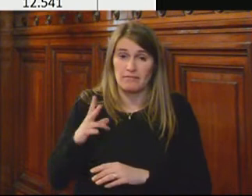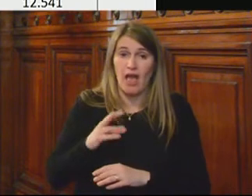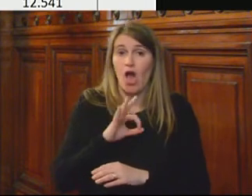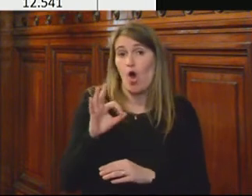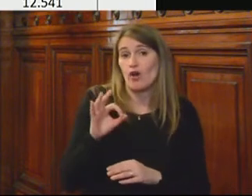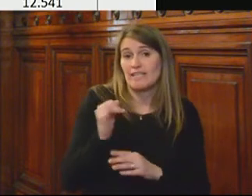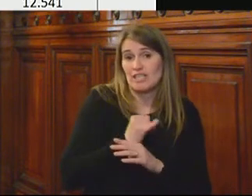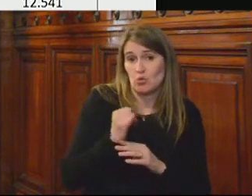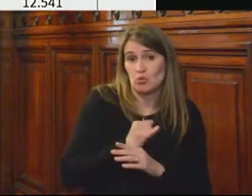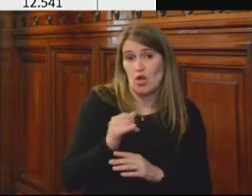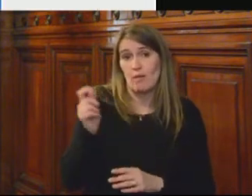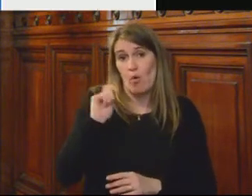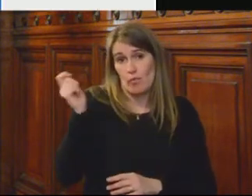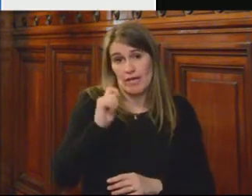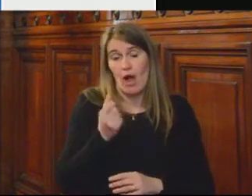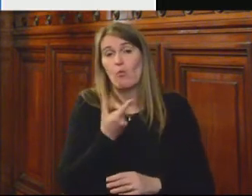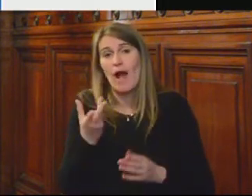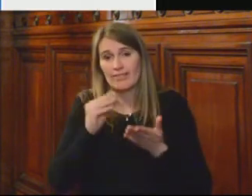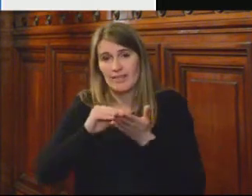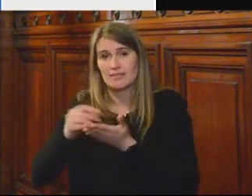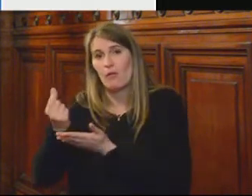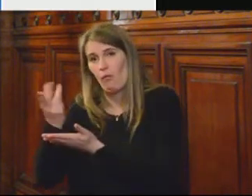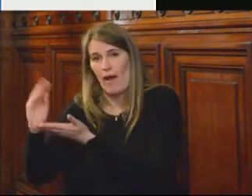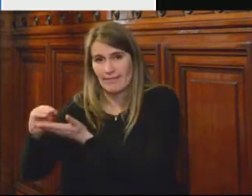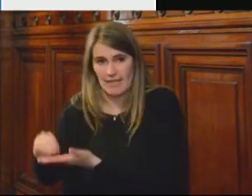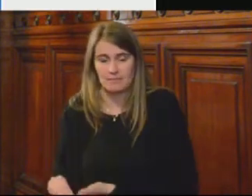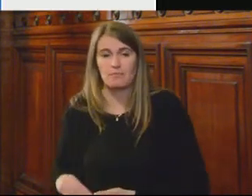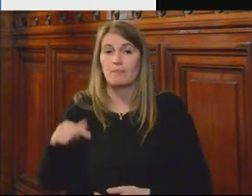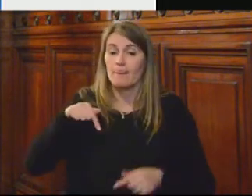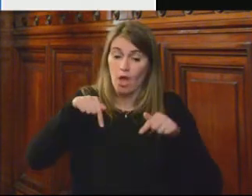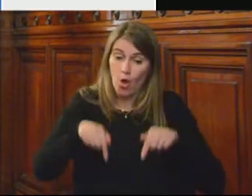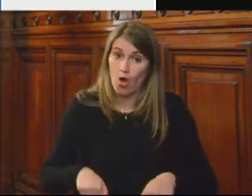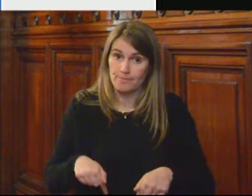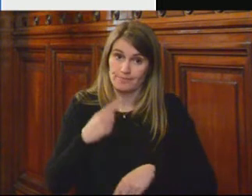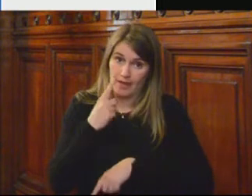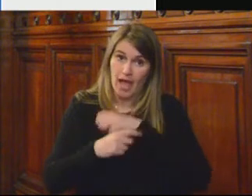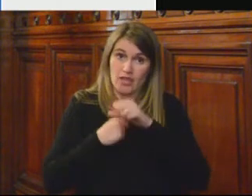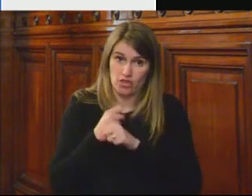carácter privado, ¿no? Adelante. Hoy,